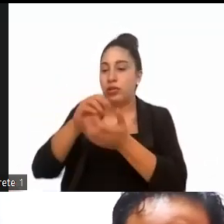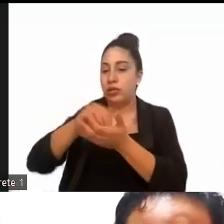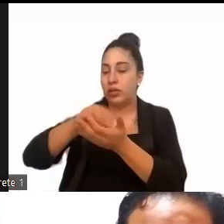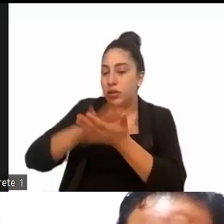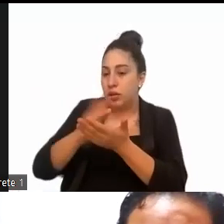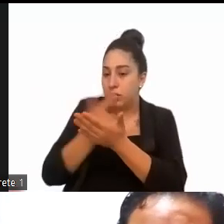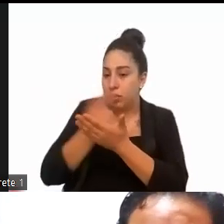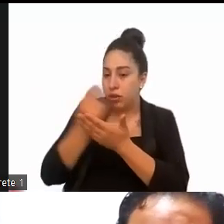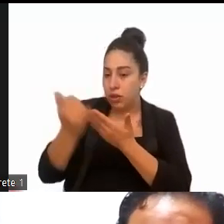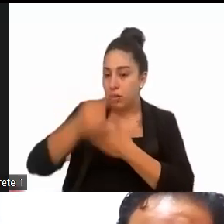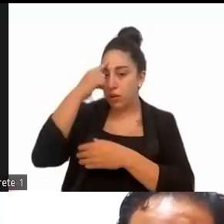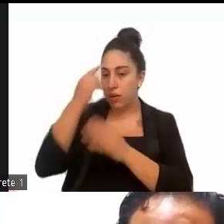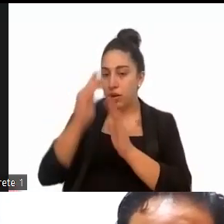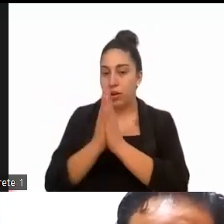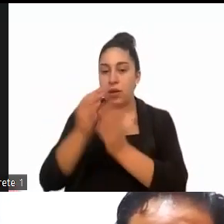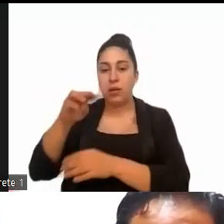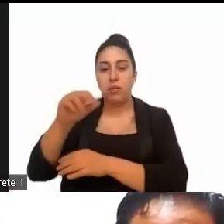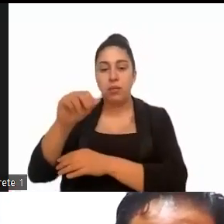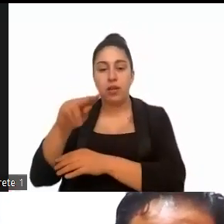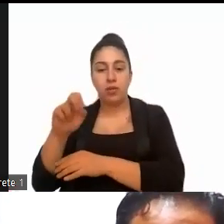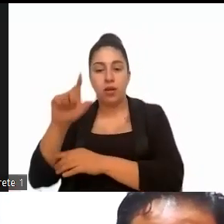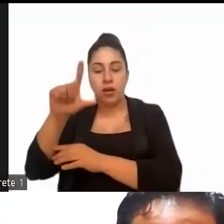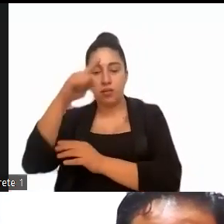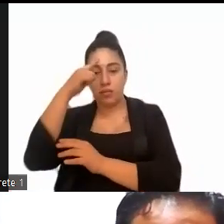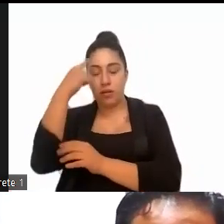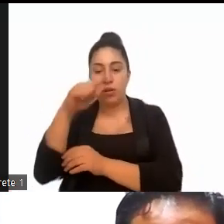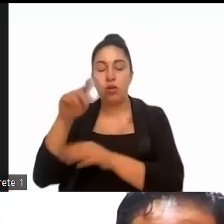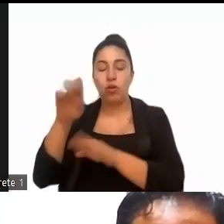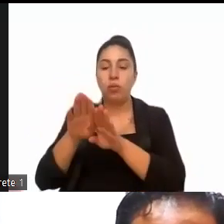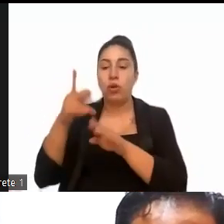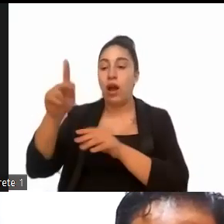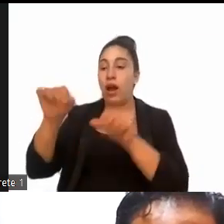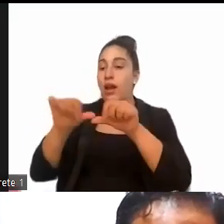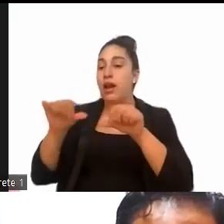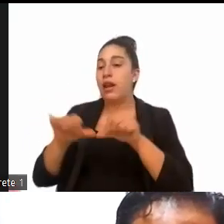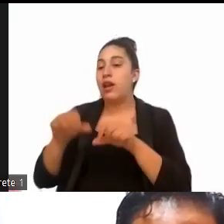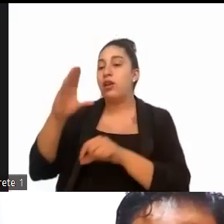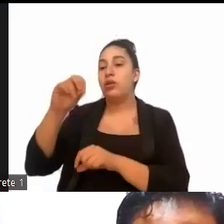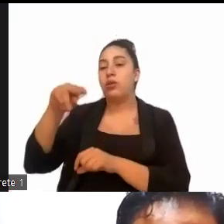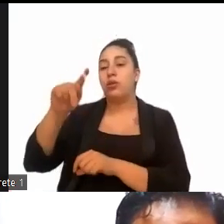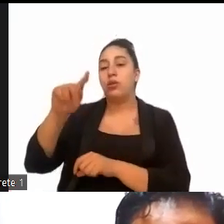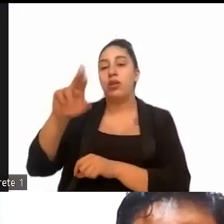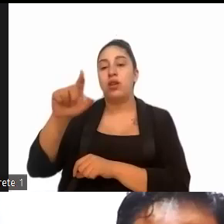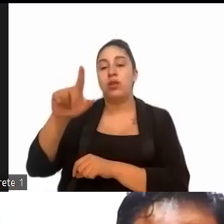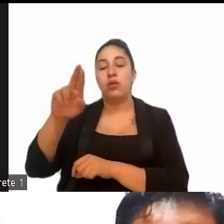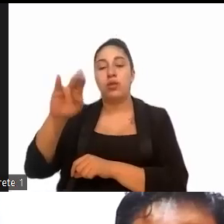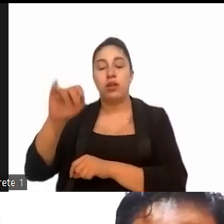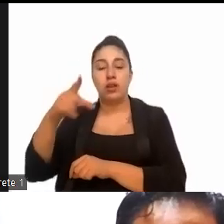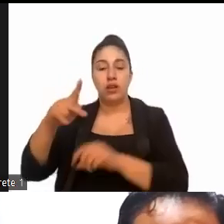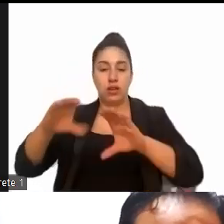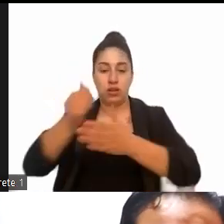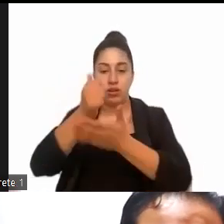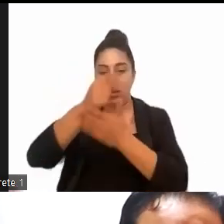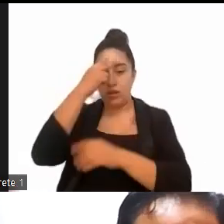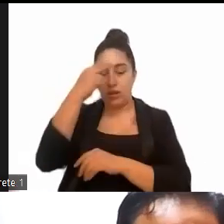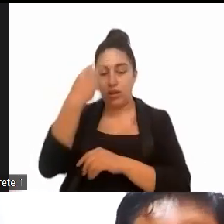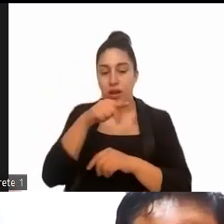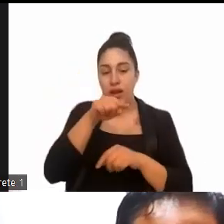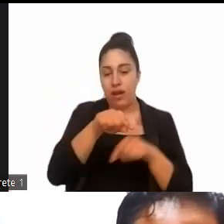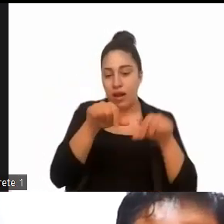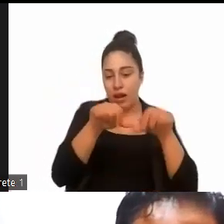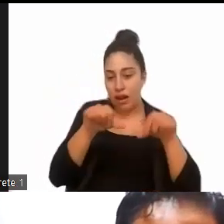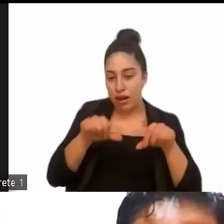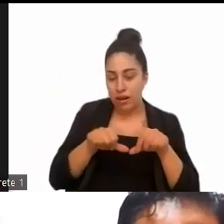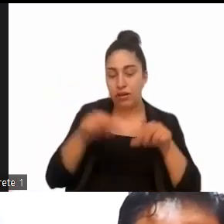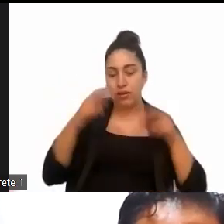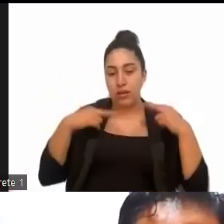y funcionamiento del Comité de Transparencia a la Contraloría del Congreso de la Ciudad de México, la Unidad de Transparencia, por medio de la licenciada